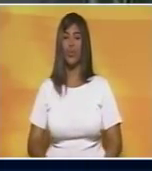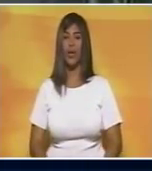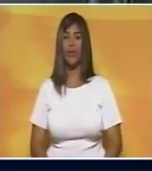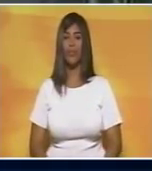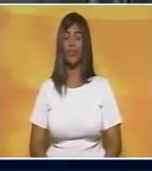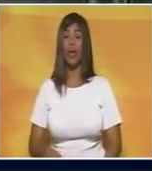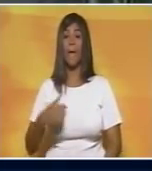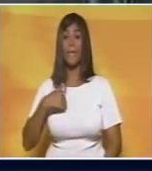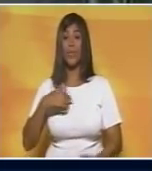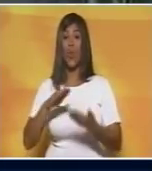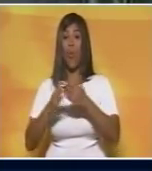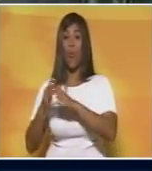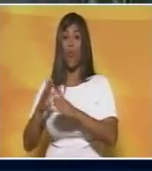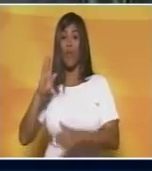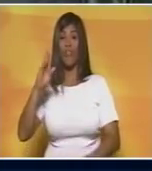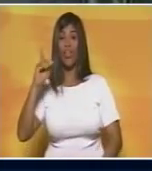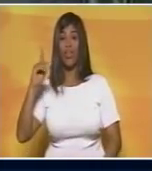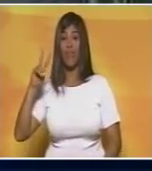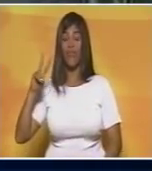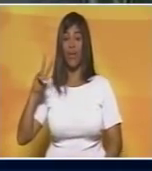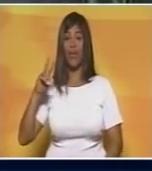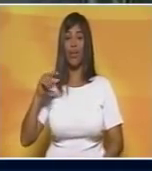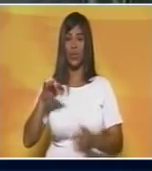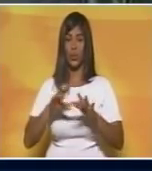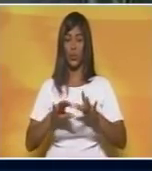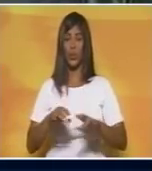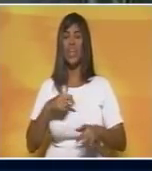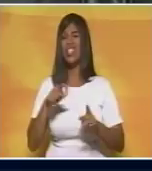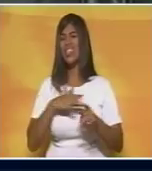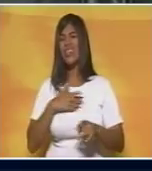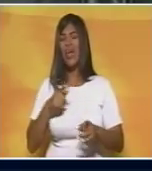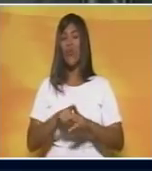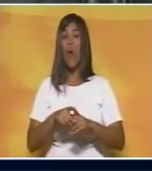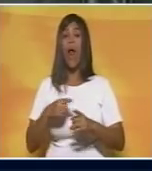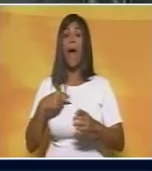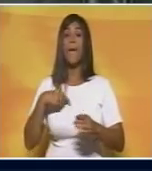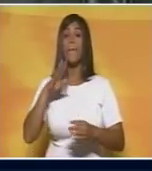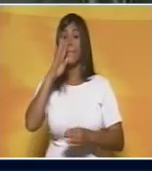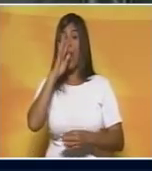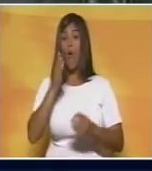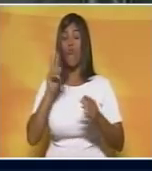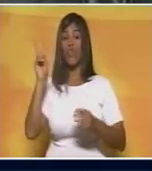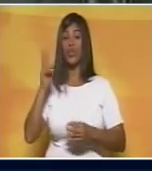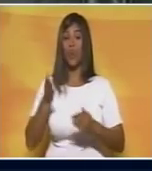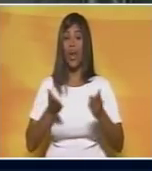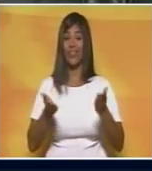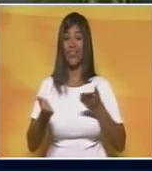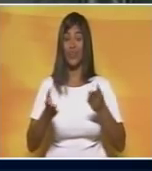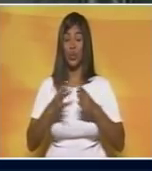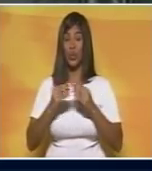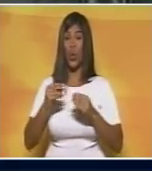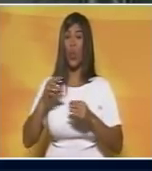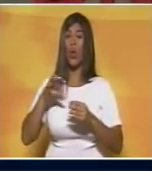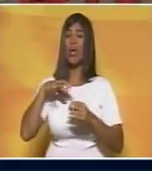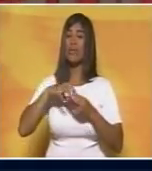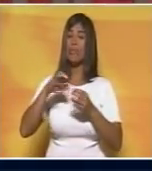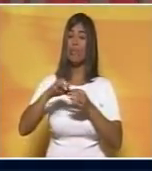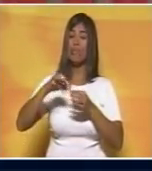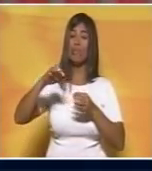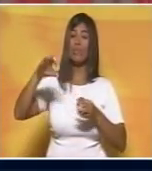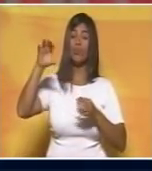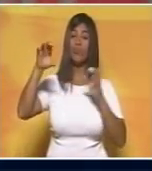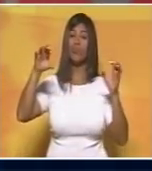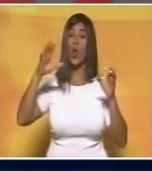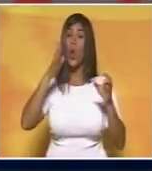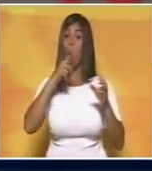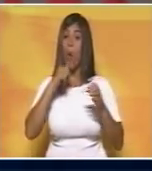BDV Digital, que es llevar el Banco de Venezuela y todos sus servicios a aquellas comunidades lejanas del país donde no hay ninguna agencia bancaria, ni